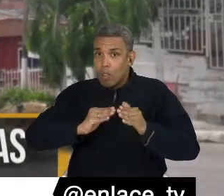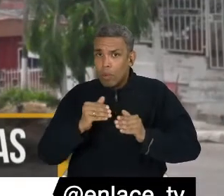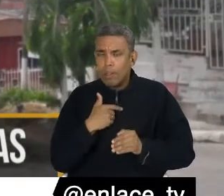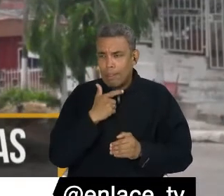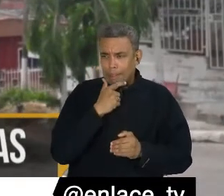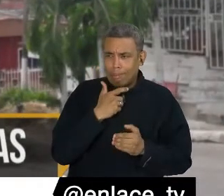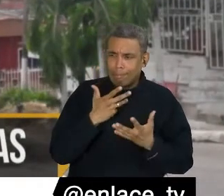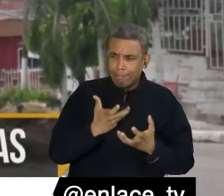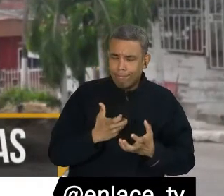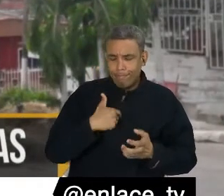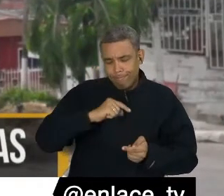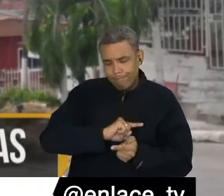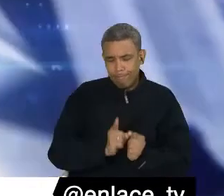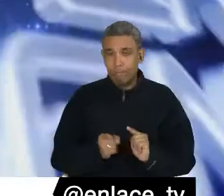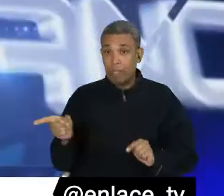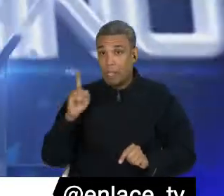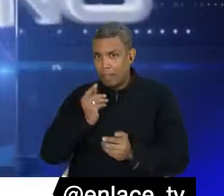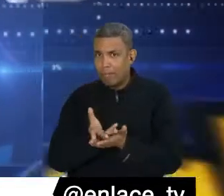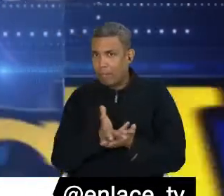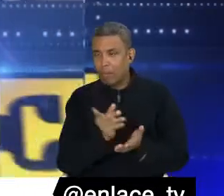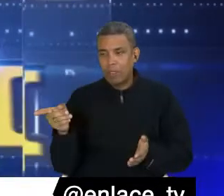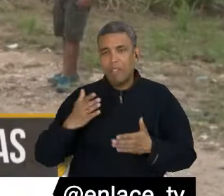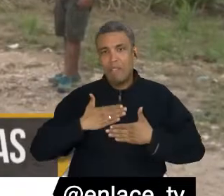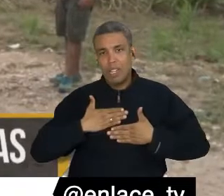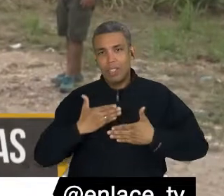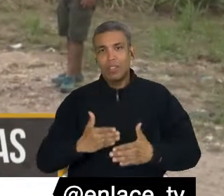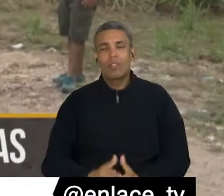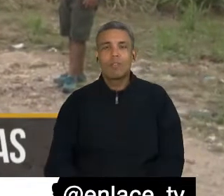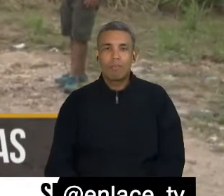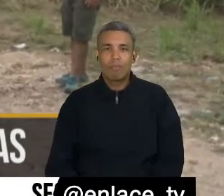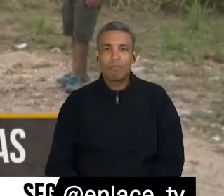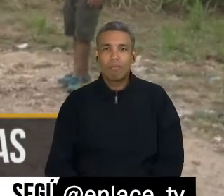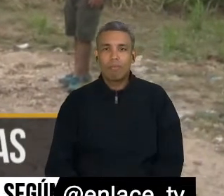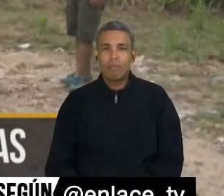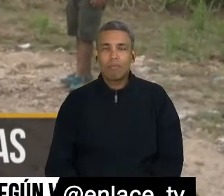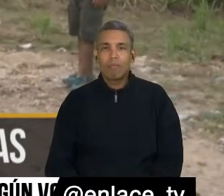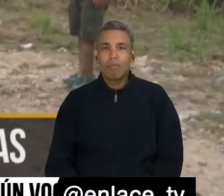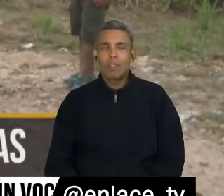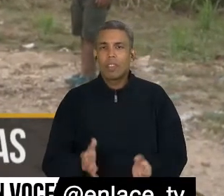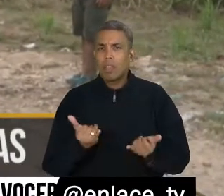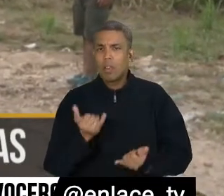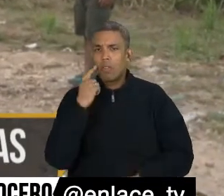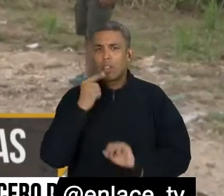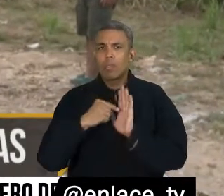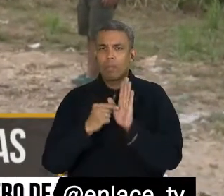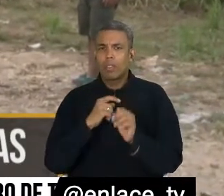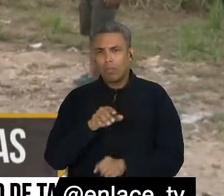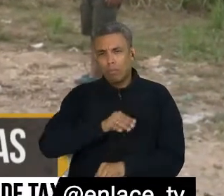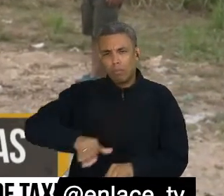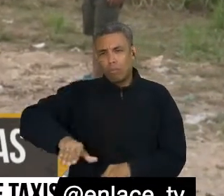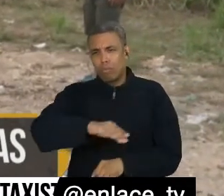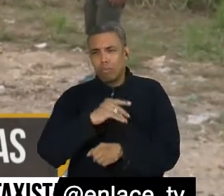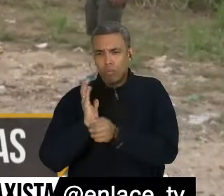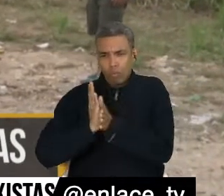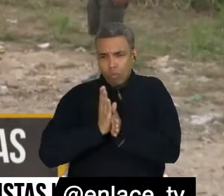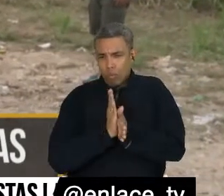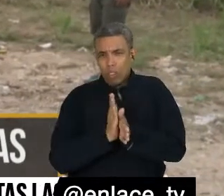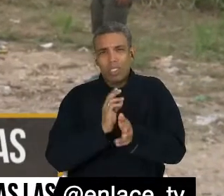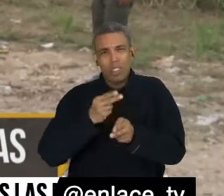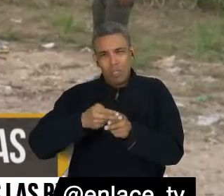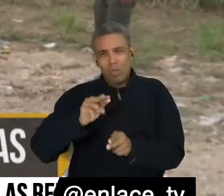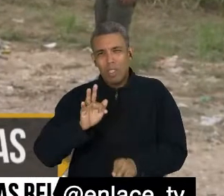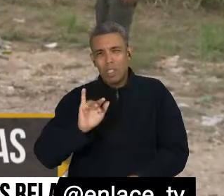en general. Felicitaciones. De la Comuna 3 pasamos al sector del Tiburón, en donde la alcaldía, luego de realizar la